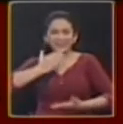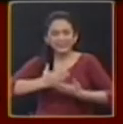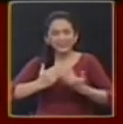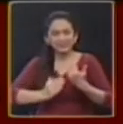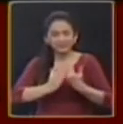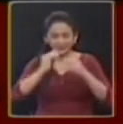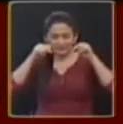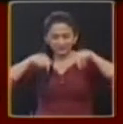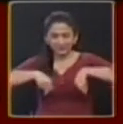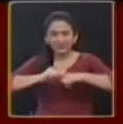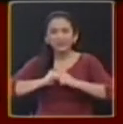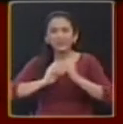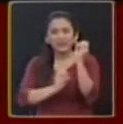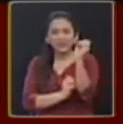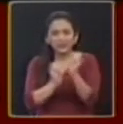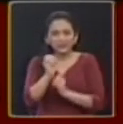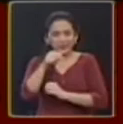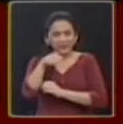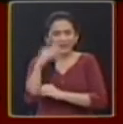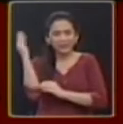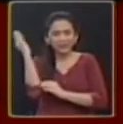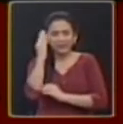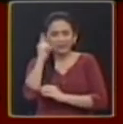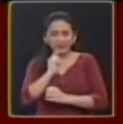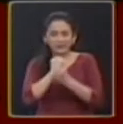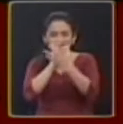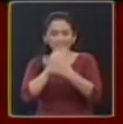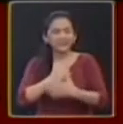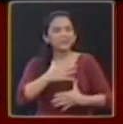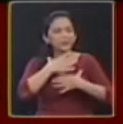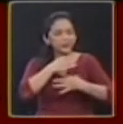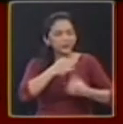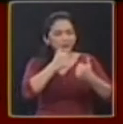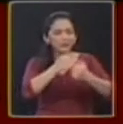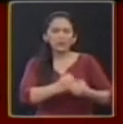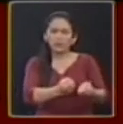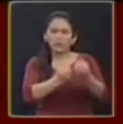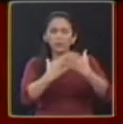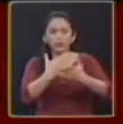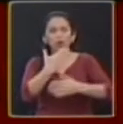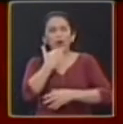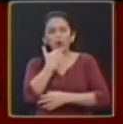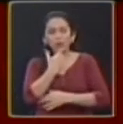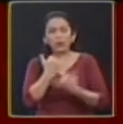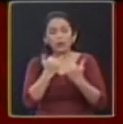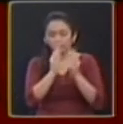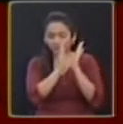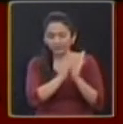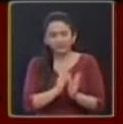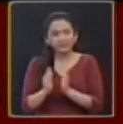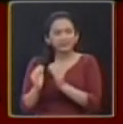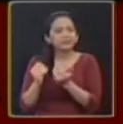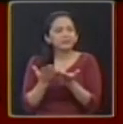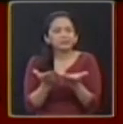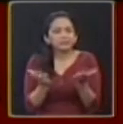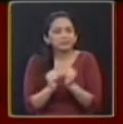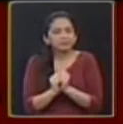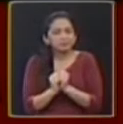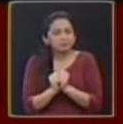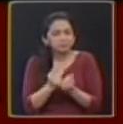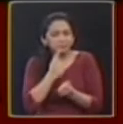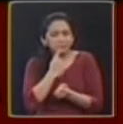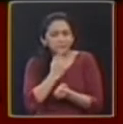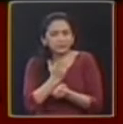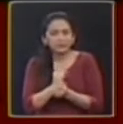como siempre acá en los estudios de Telerama. Encantada de tenerla por acá para que nos cuente. Bueno, este bootcamp se llevará a cabo gracias a la unión